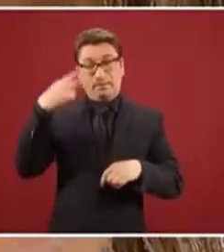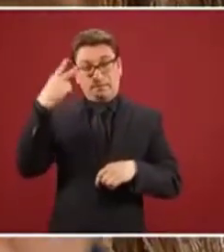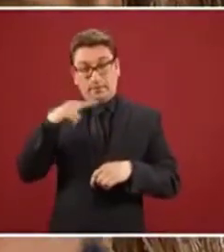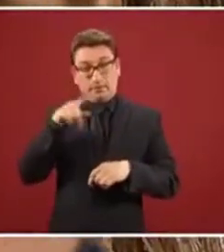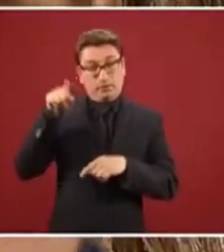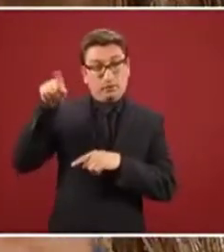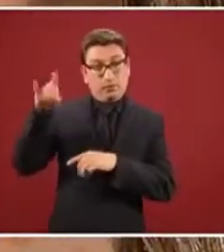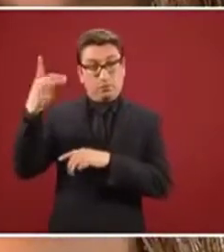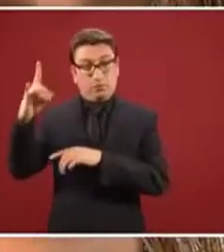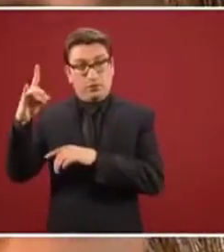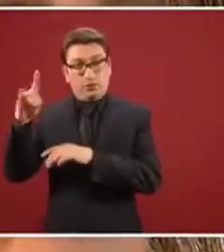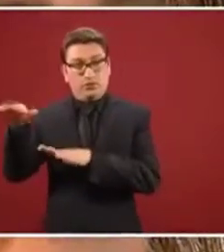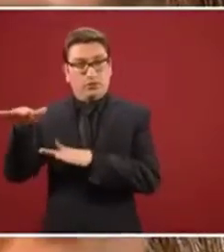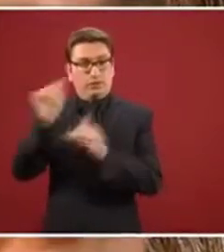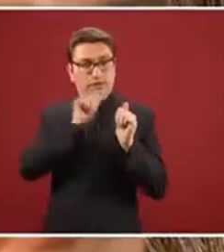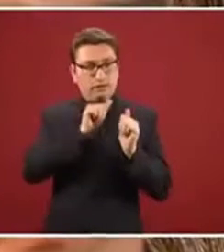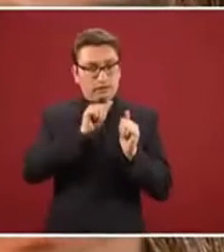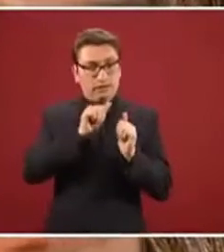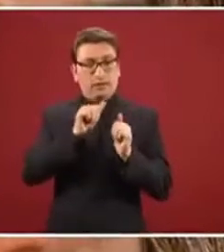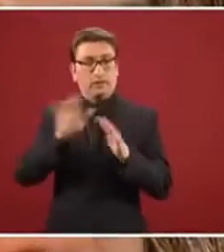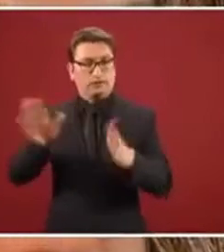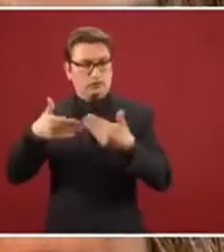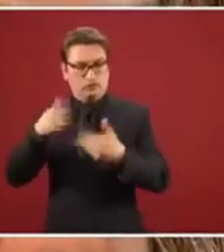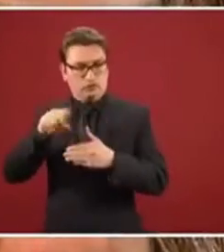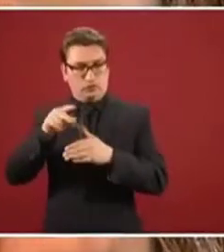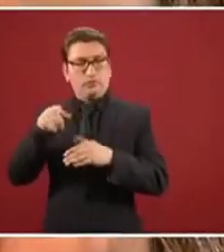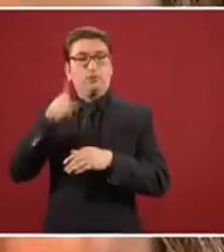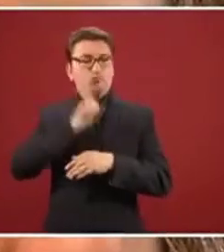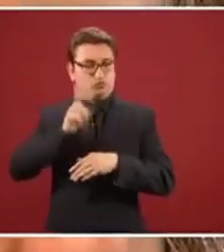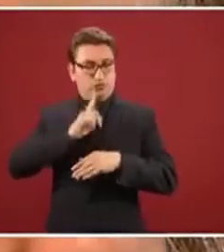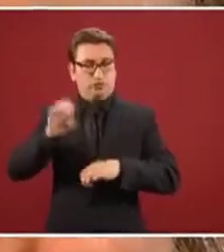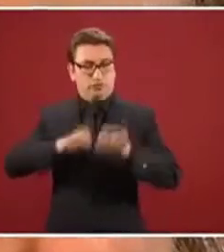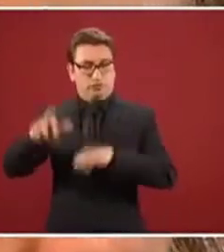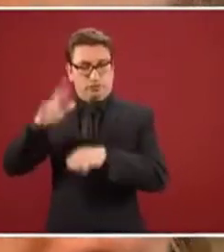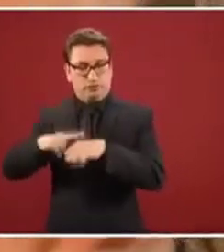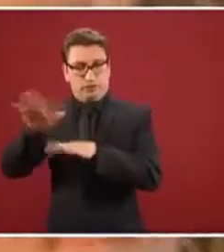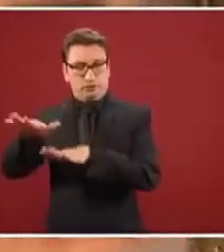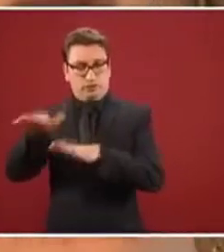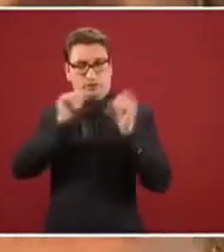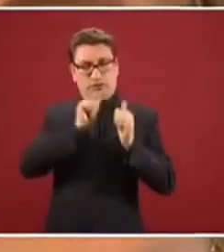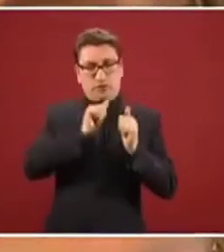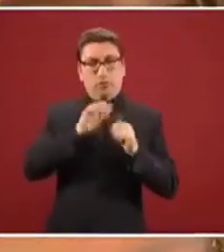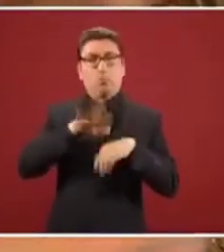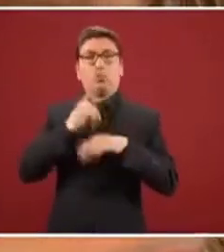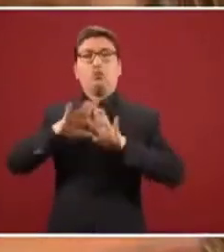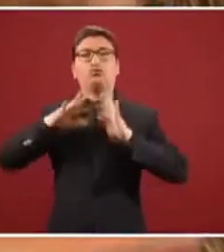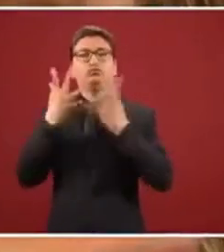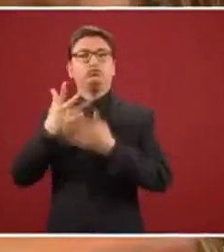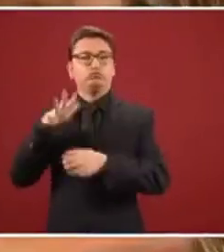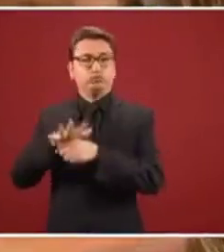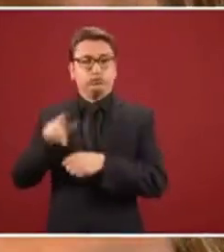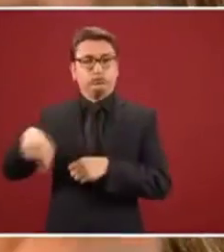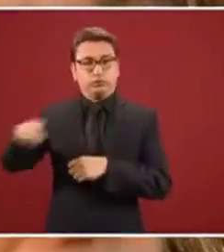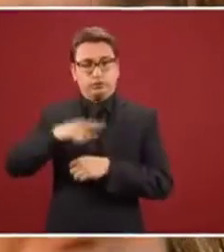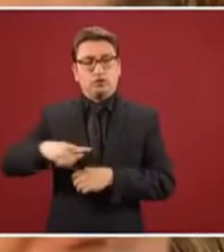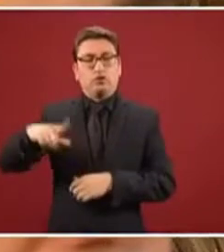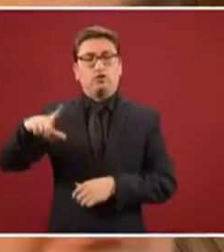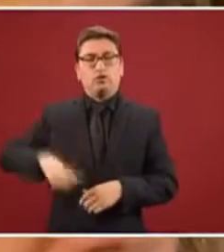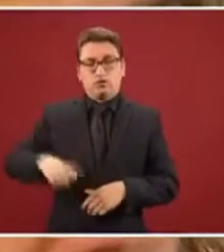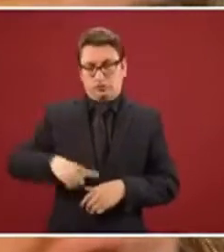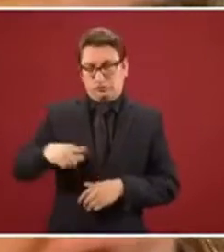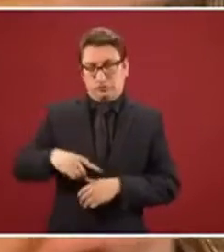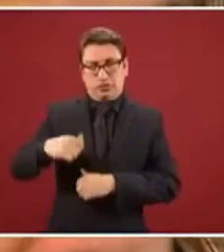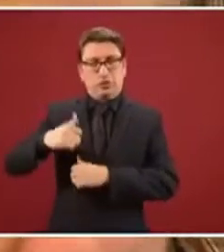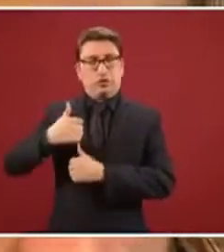se retire de esta sede, si bien no cerrarla, pero que se retire como rechazo a esta intimidación por parte del gobierno de facto.